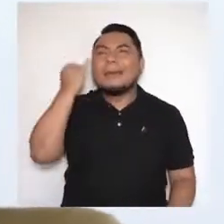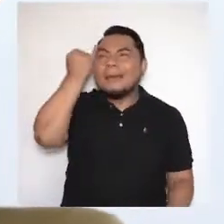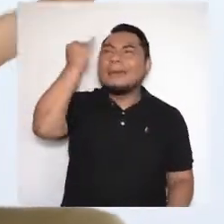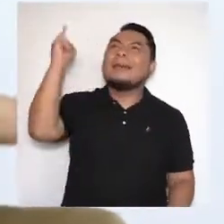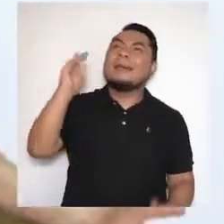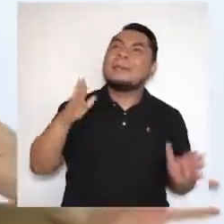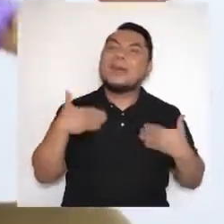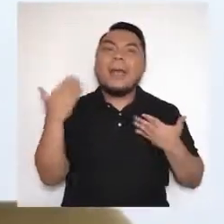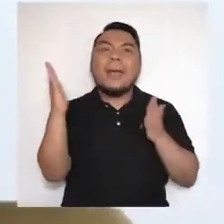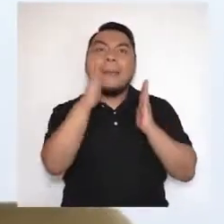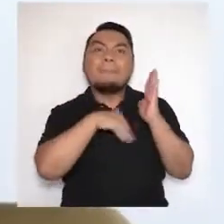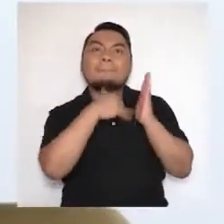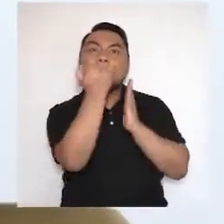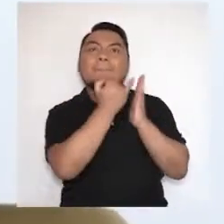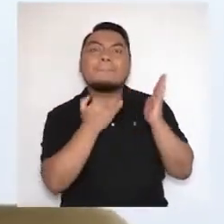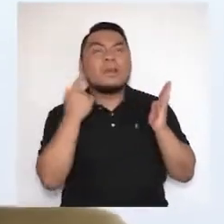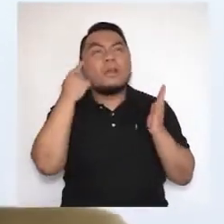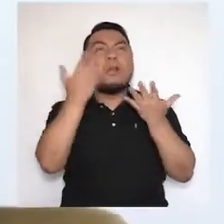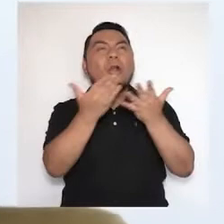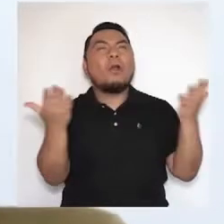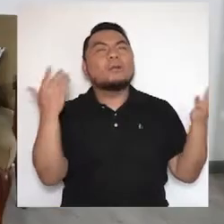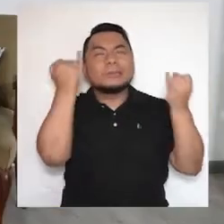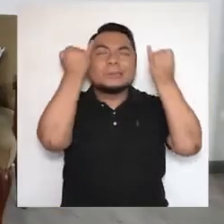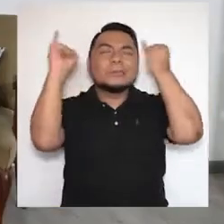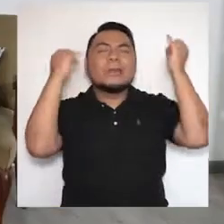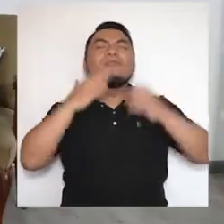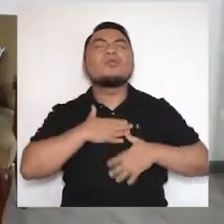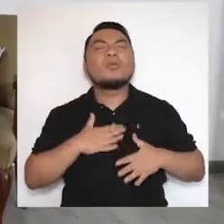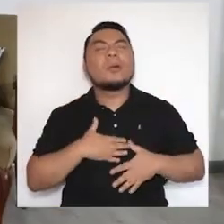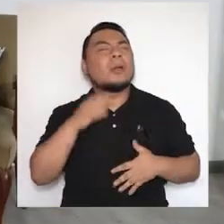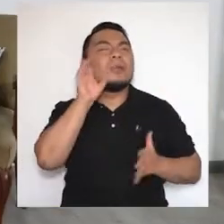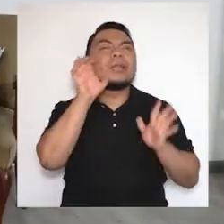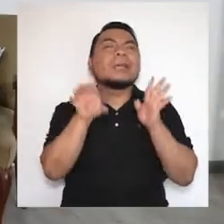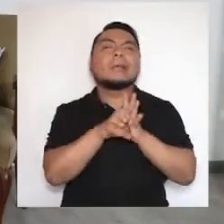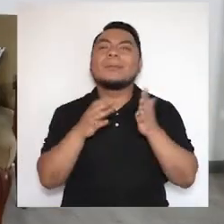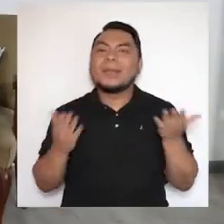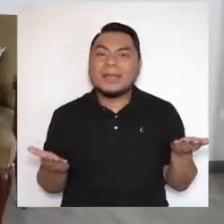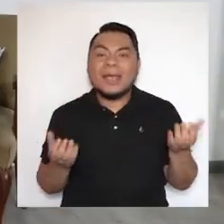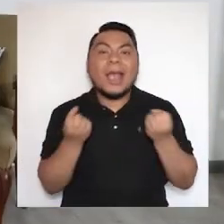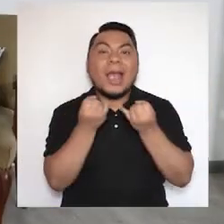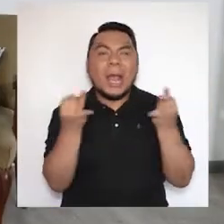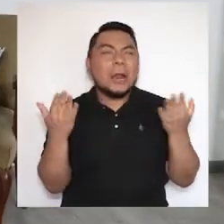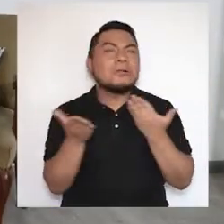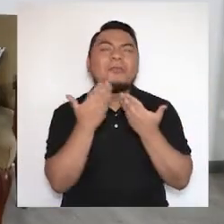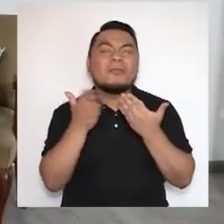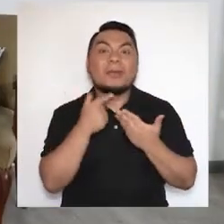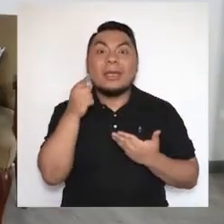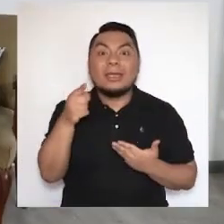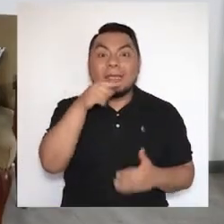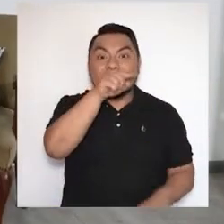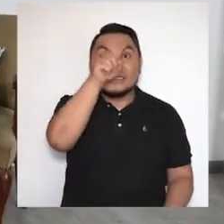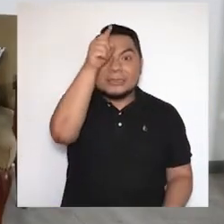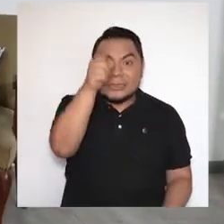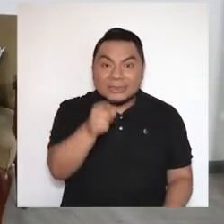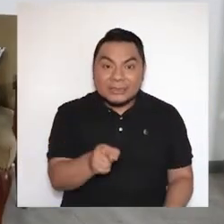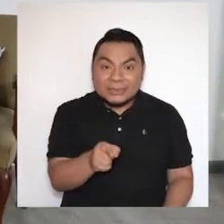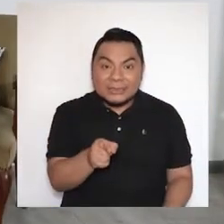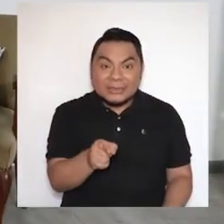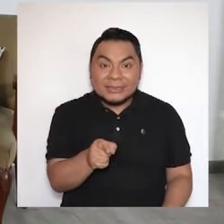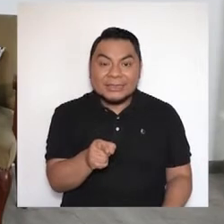que podía pintar cosas en el aire con mi cuerpo. Como por ejemplo, algo simple, una línea.